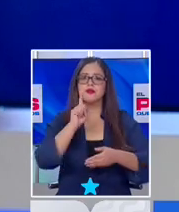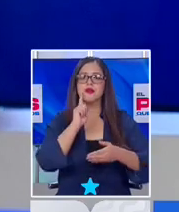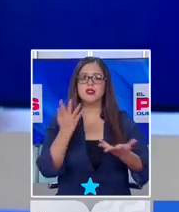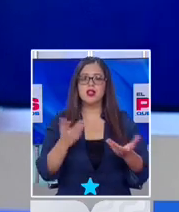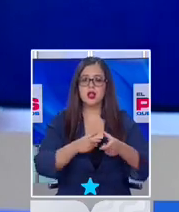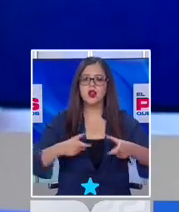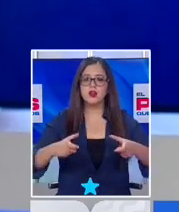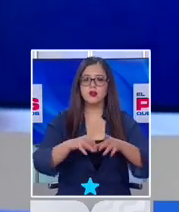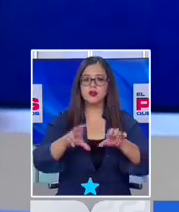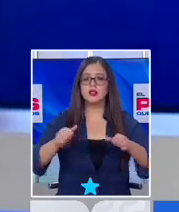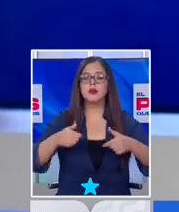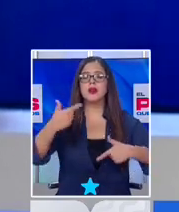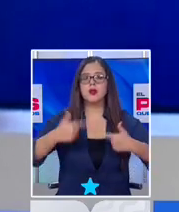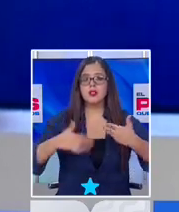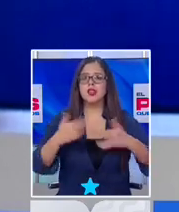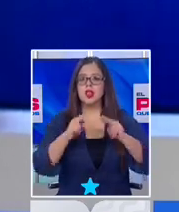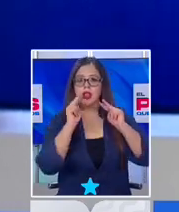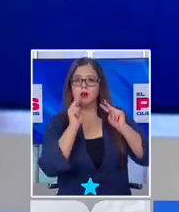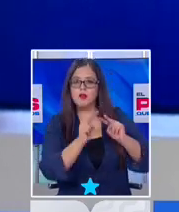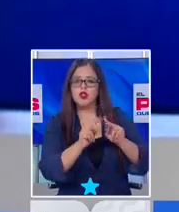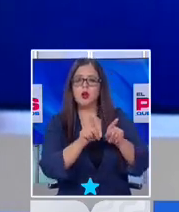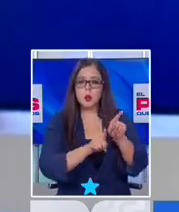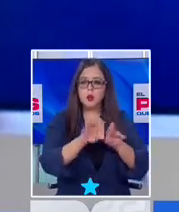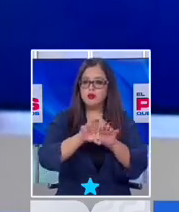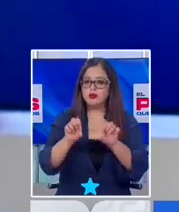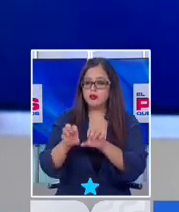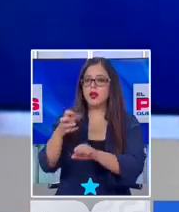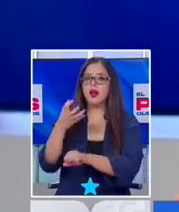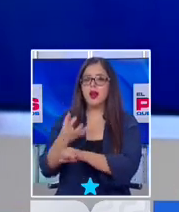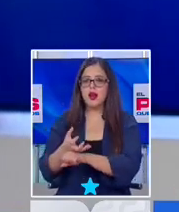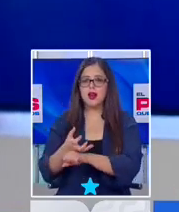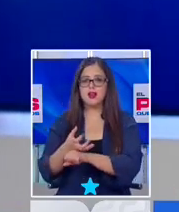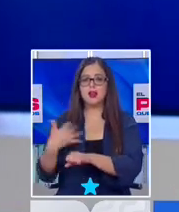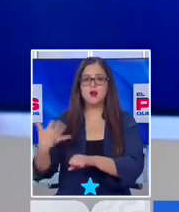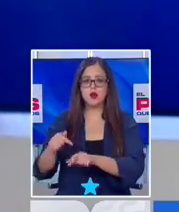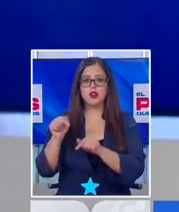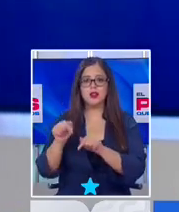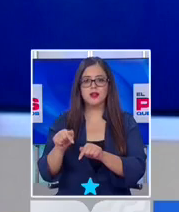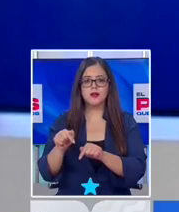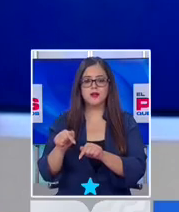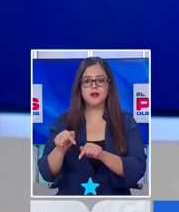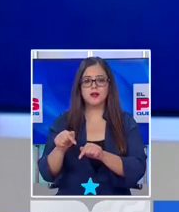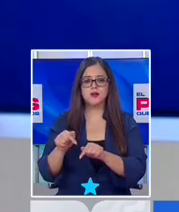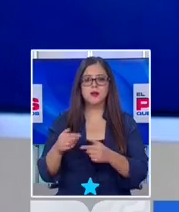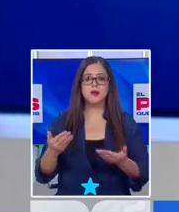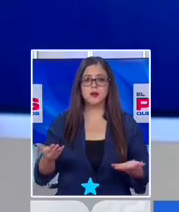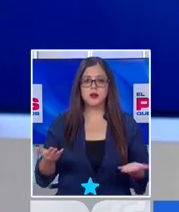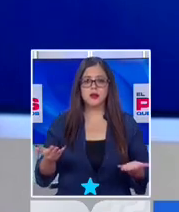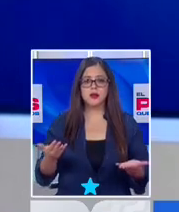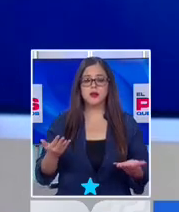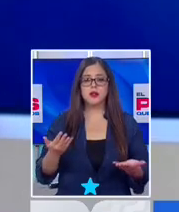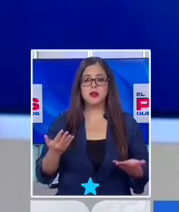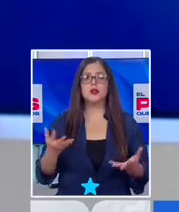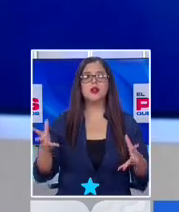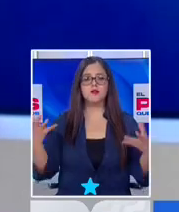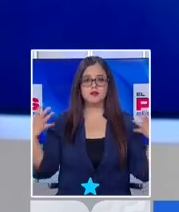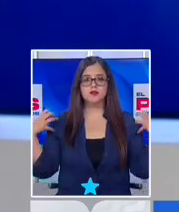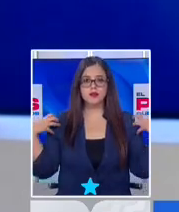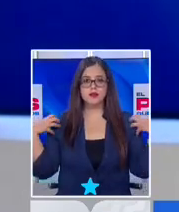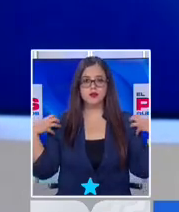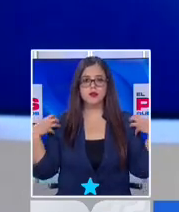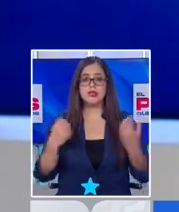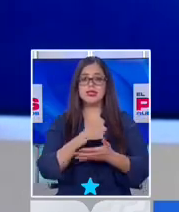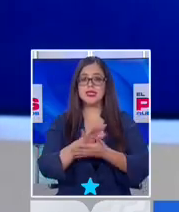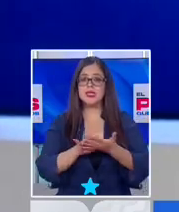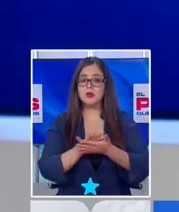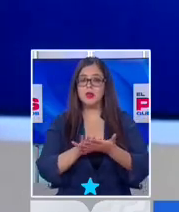sistema político que ya hemos visto cómo han llegado a ciertos consensos de manera transversal en esta comisión y por lo tanto yo creo que también es muy responsable que si las